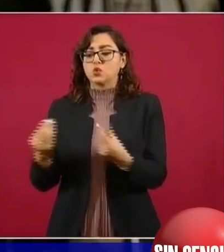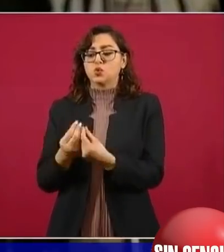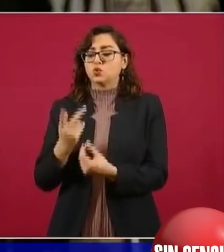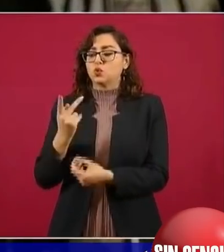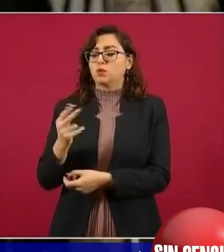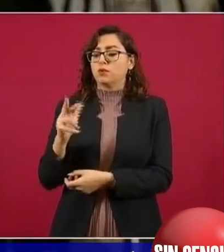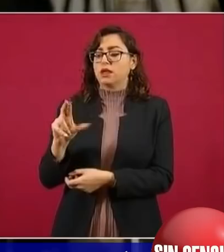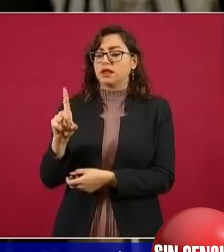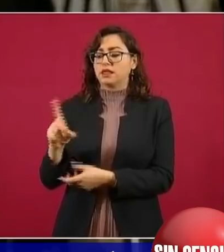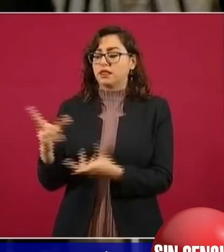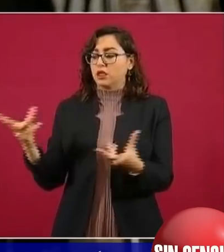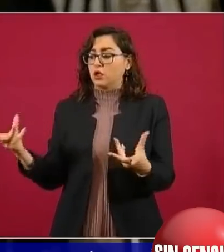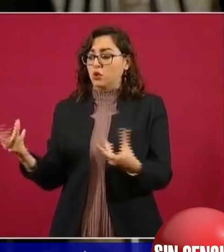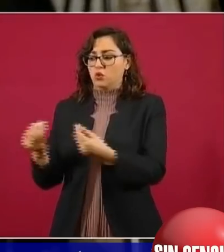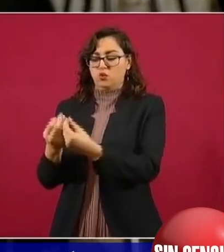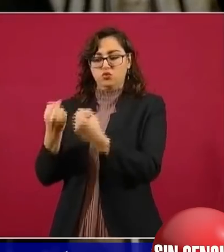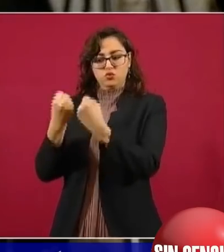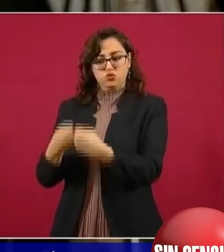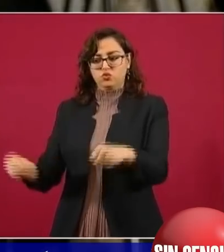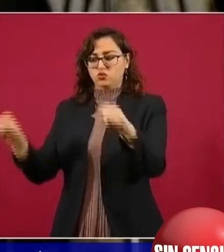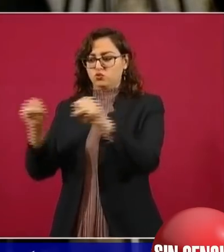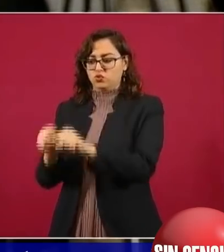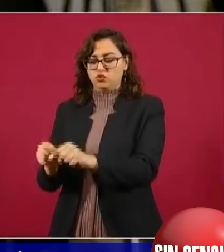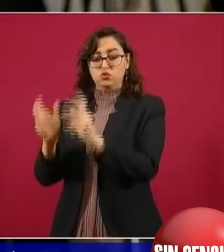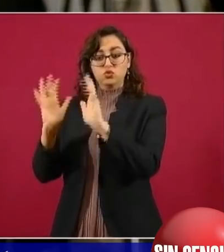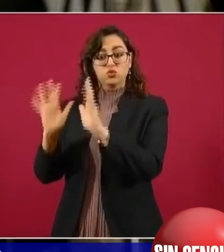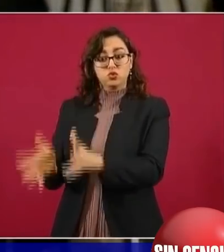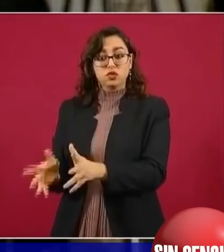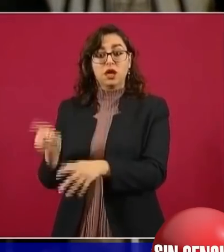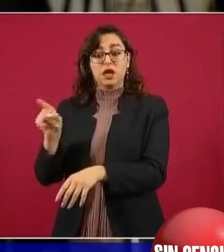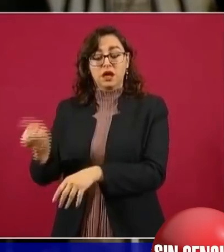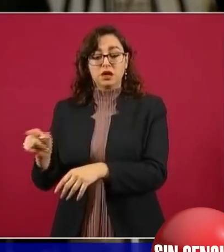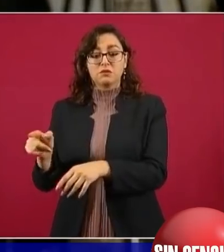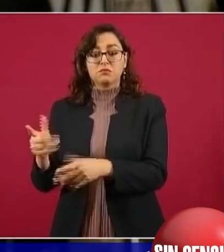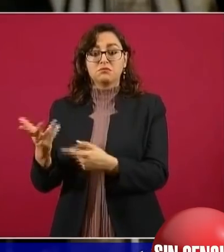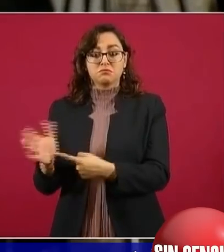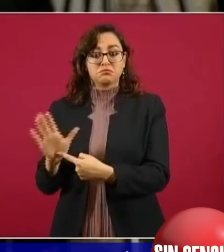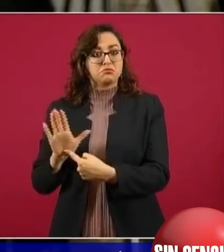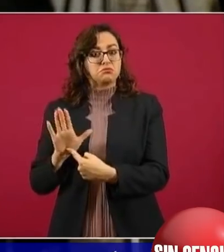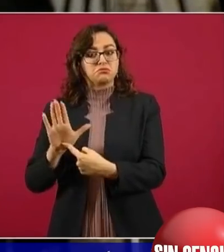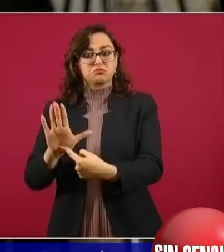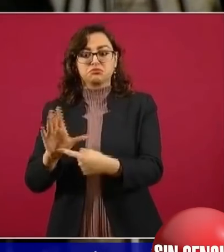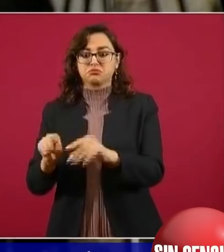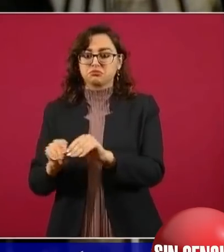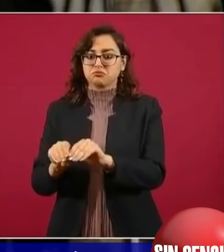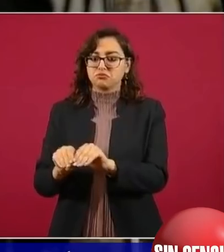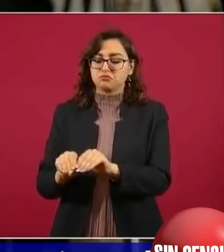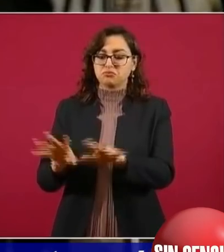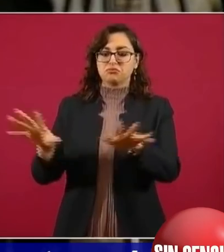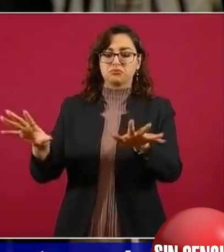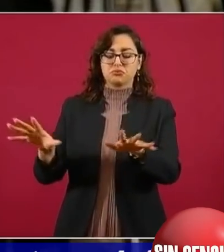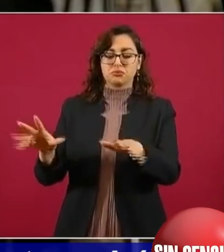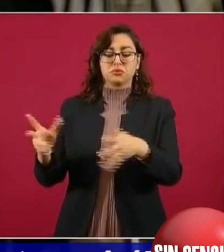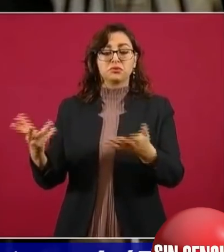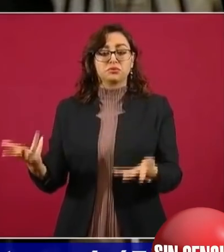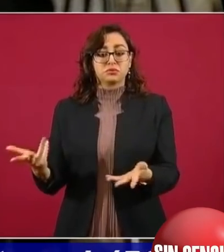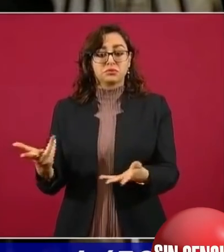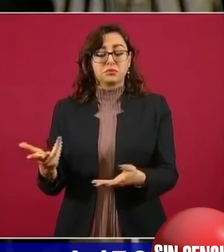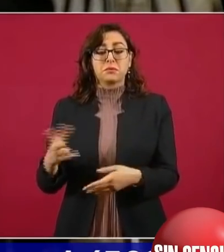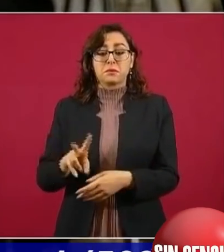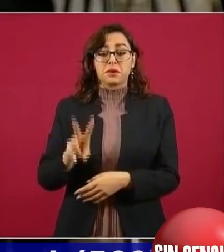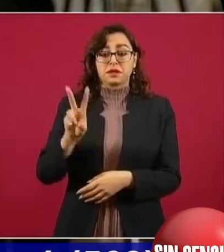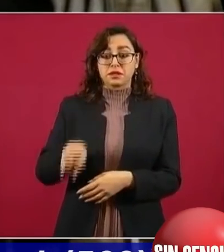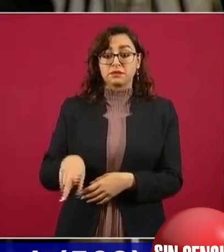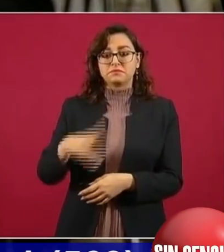que finalmente, ahora sí, incluso por ahí hay un spot del partido político que lo trajo aquí a Presidencia de la República, que menciona que finalmente